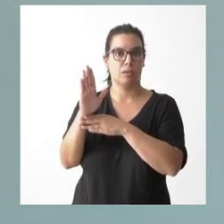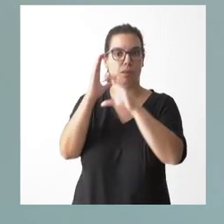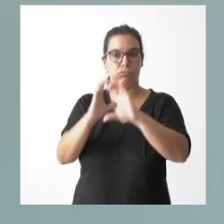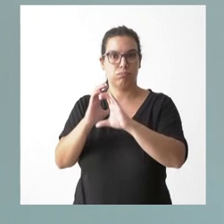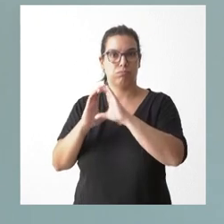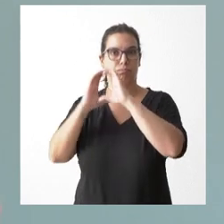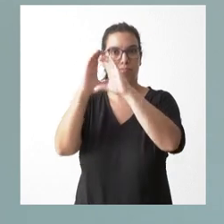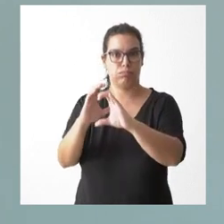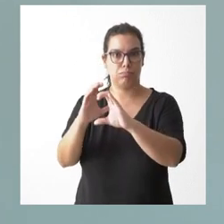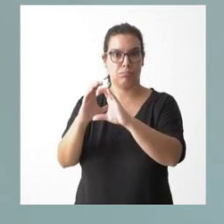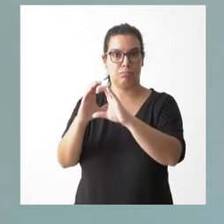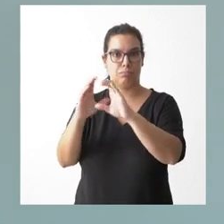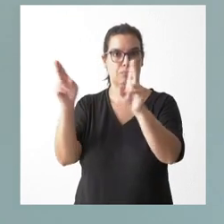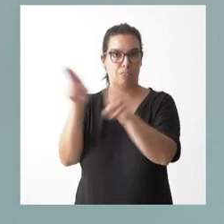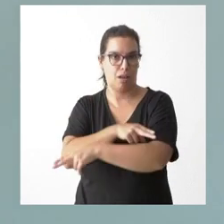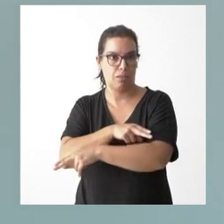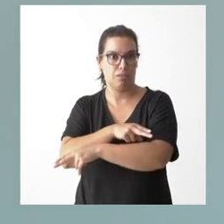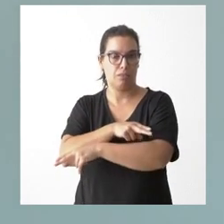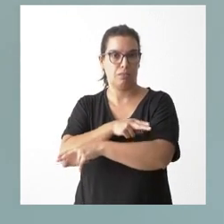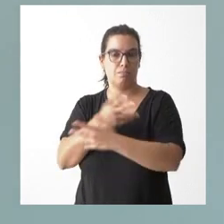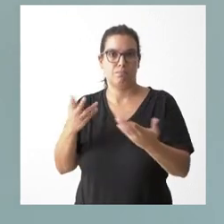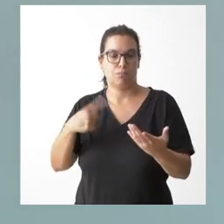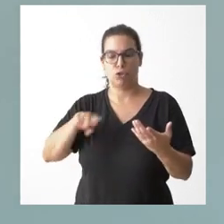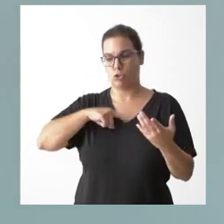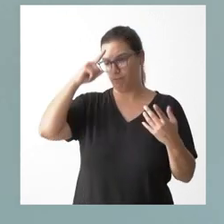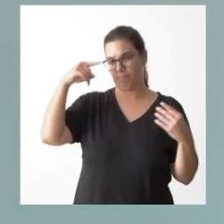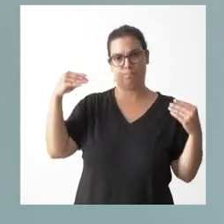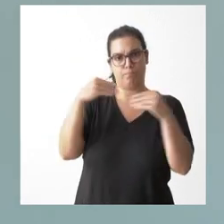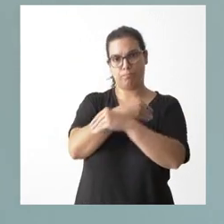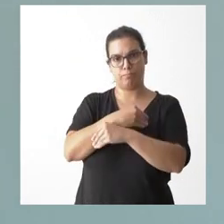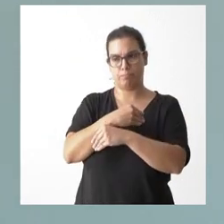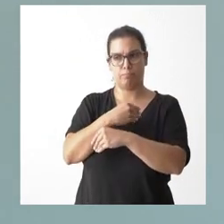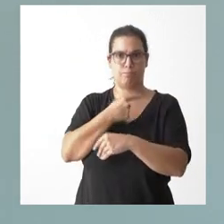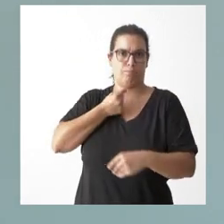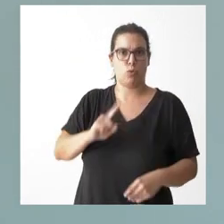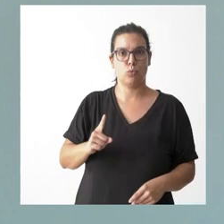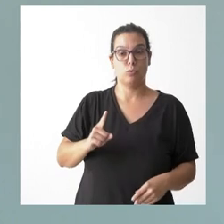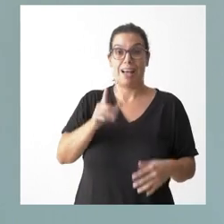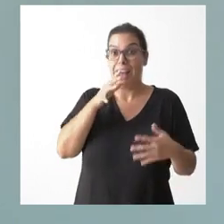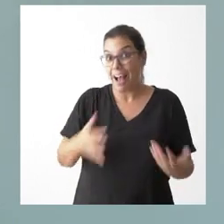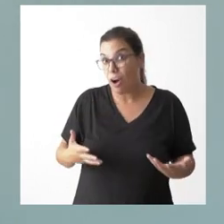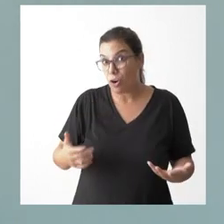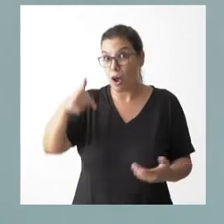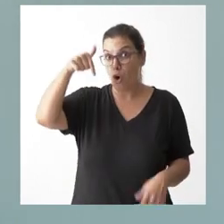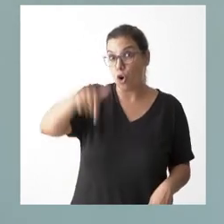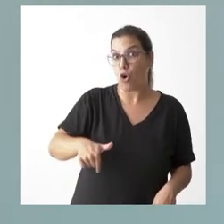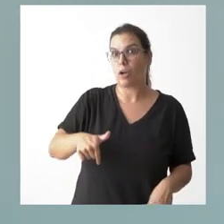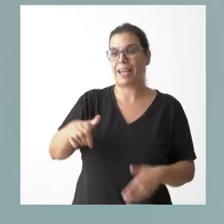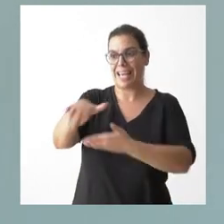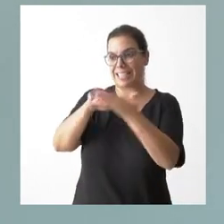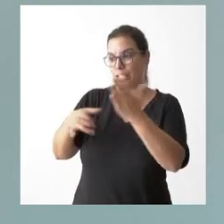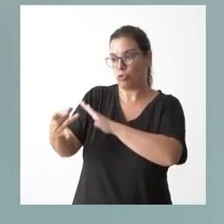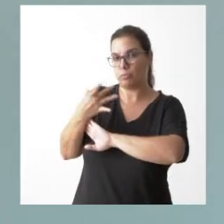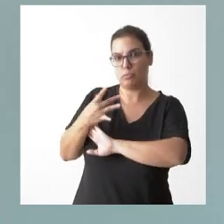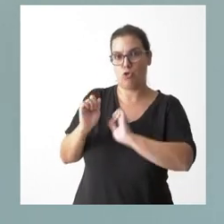los autobuses de ámbito nacional, pues era una cosa que nosotros hemos venido criticando. Es el día de hoy que todavía no tenemos formalmente el escrito donde